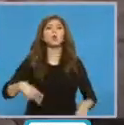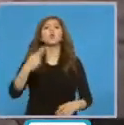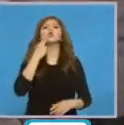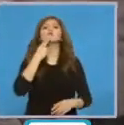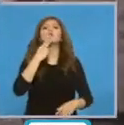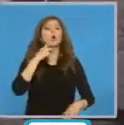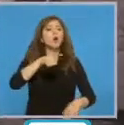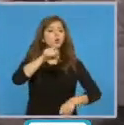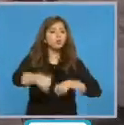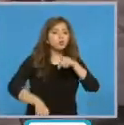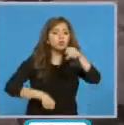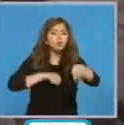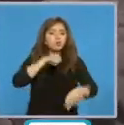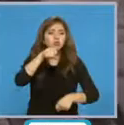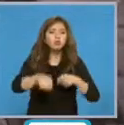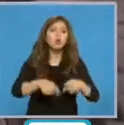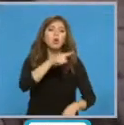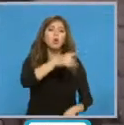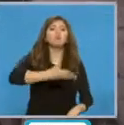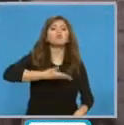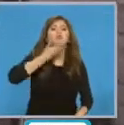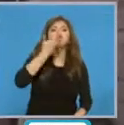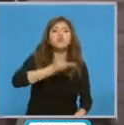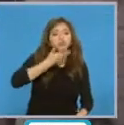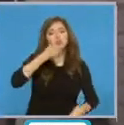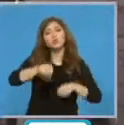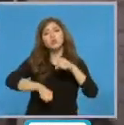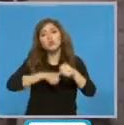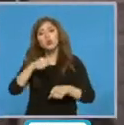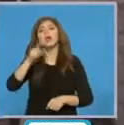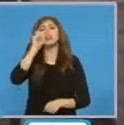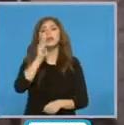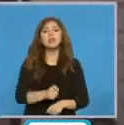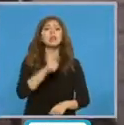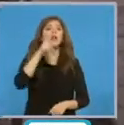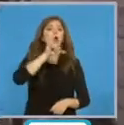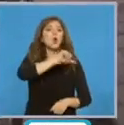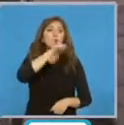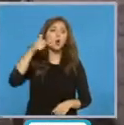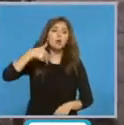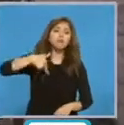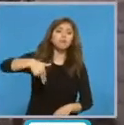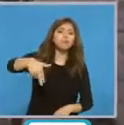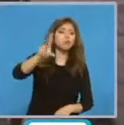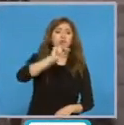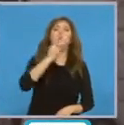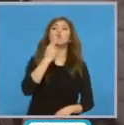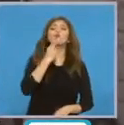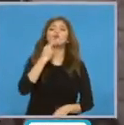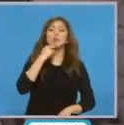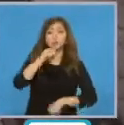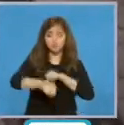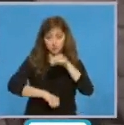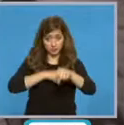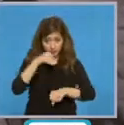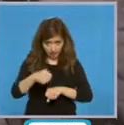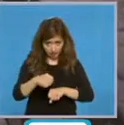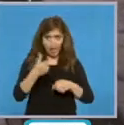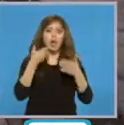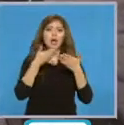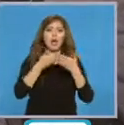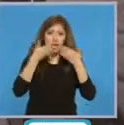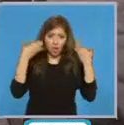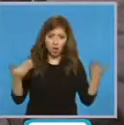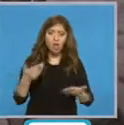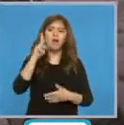era lo lógico andar en bici que en vez de andar a pincel o a patín. Entonces, hoy vamos